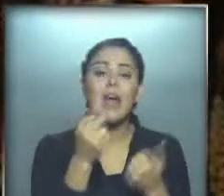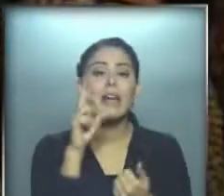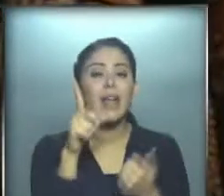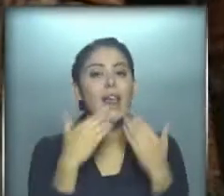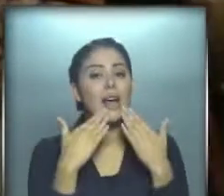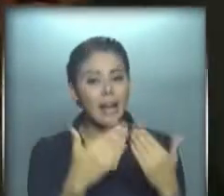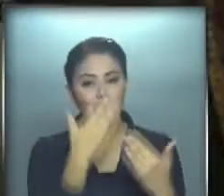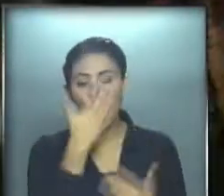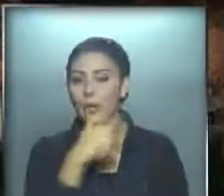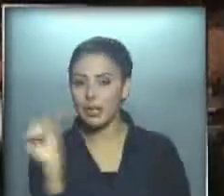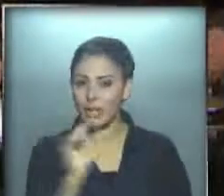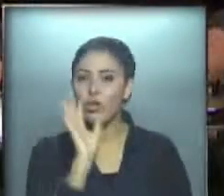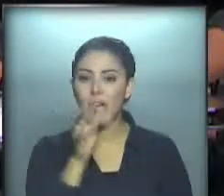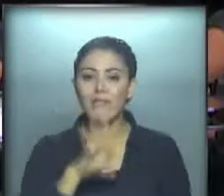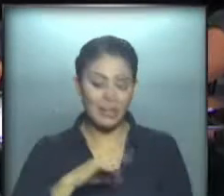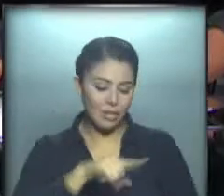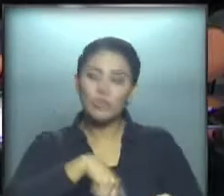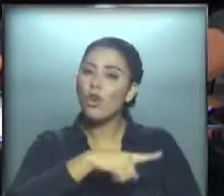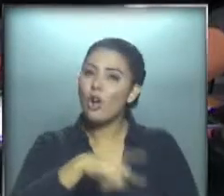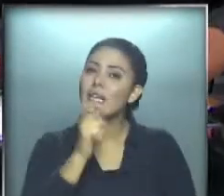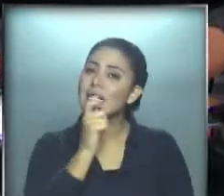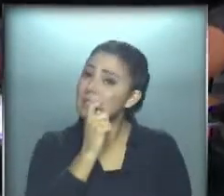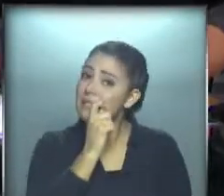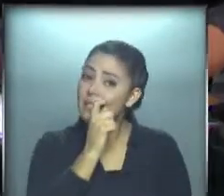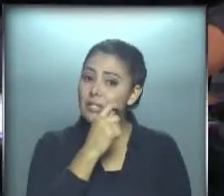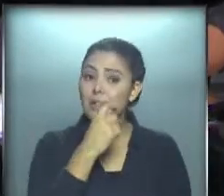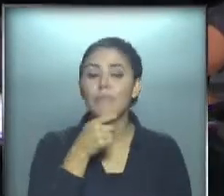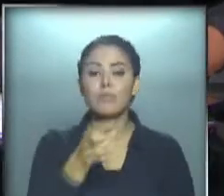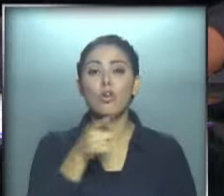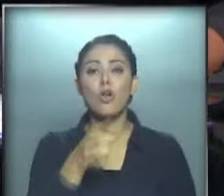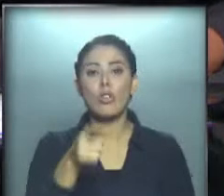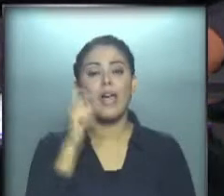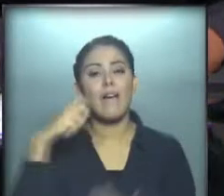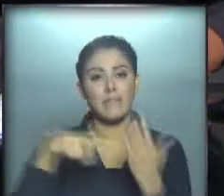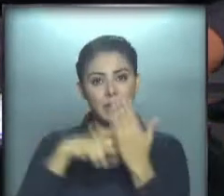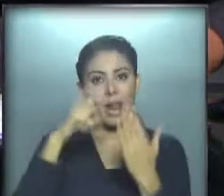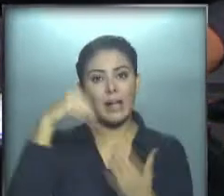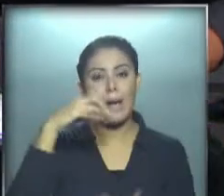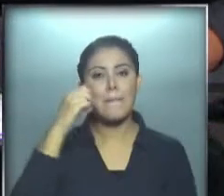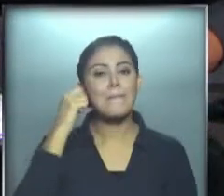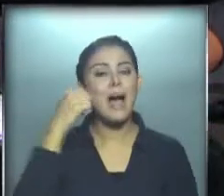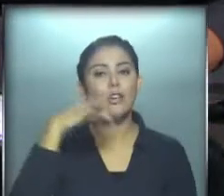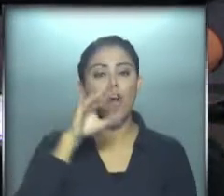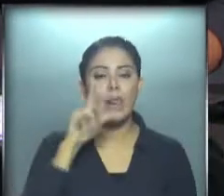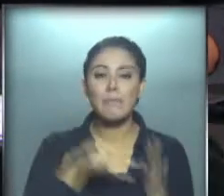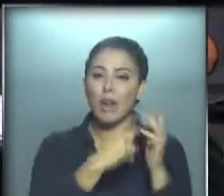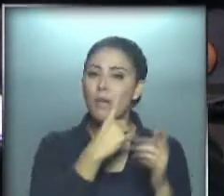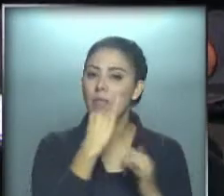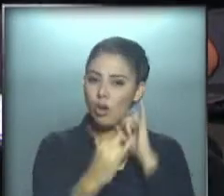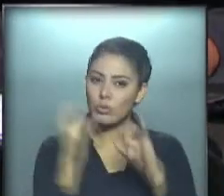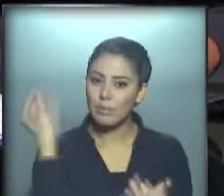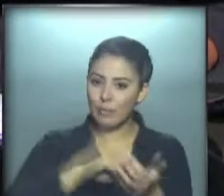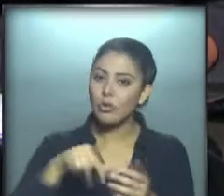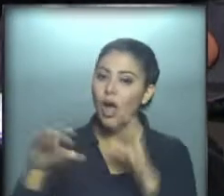De un momento a otro se va a conocer, es cuestión de horas nada más, si continúa o no el jury contra el fiscal Campagnoli, pero se siguen sumando algunas denuncias. Estamos